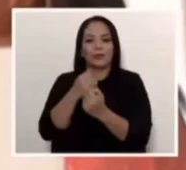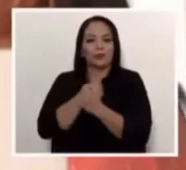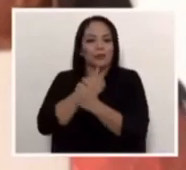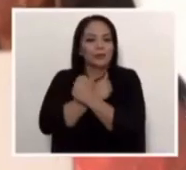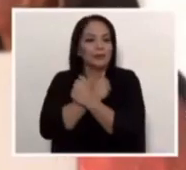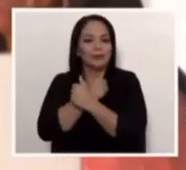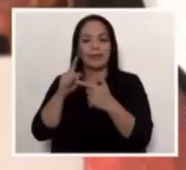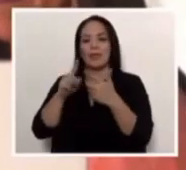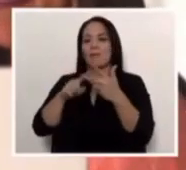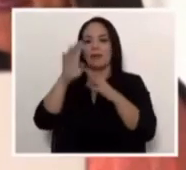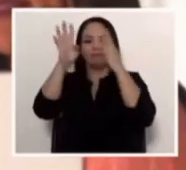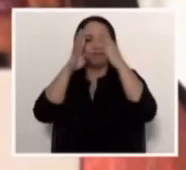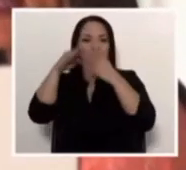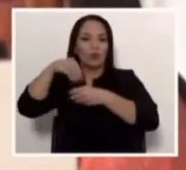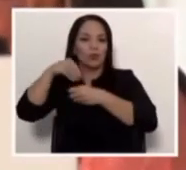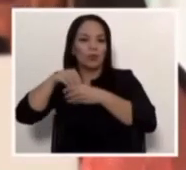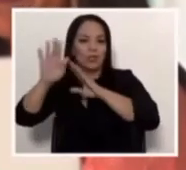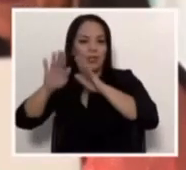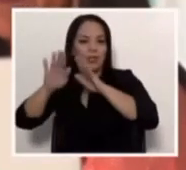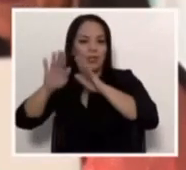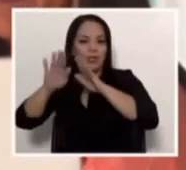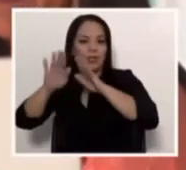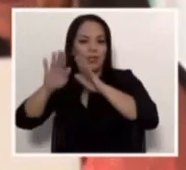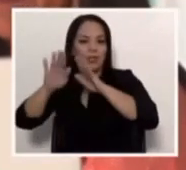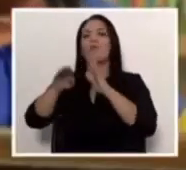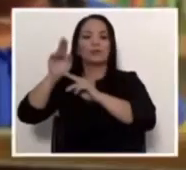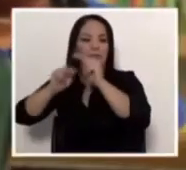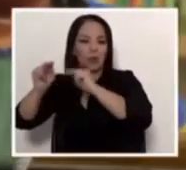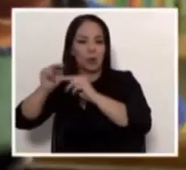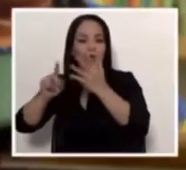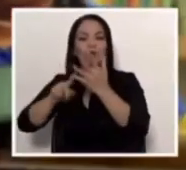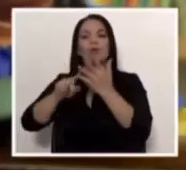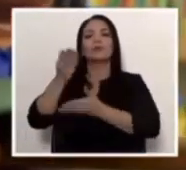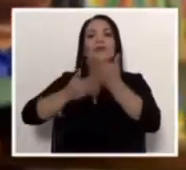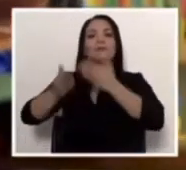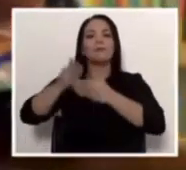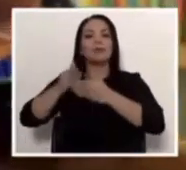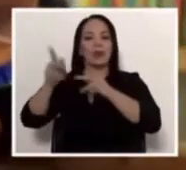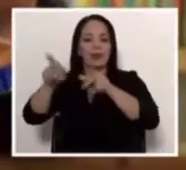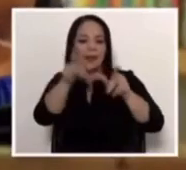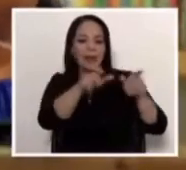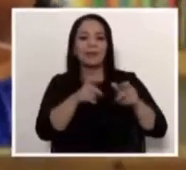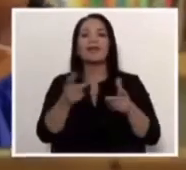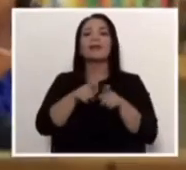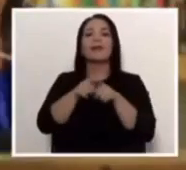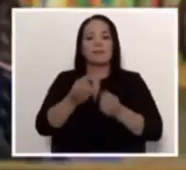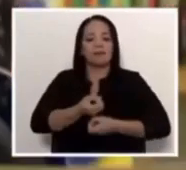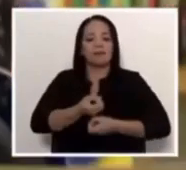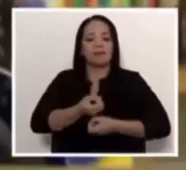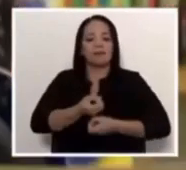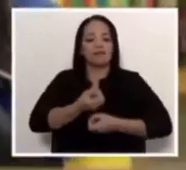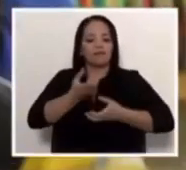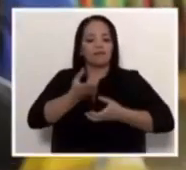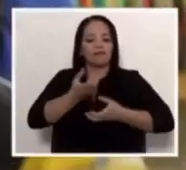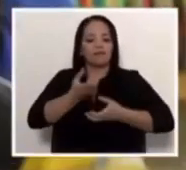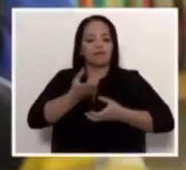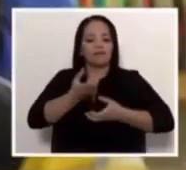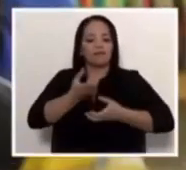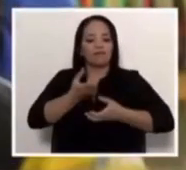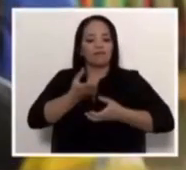contenido digital, comunicación, modelos de negocios, servicio al cliente y a expresar en otro idioma